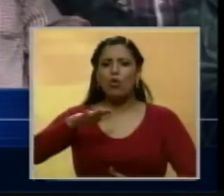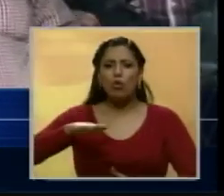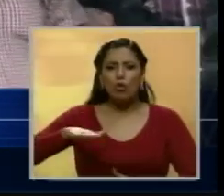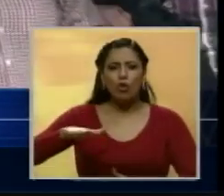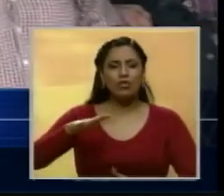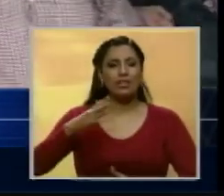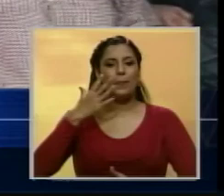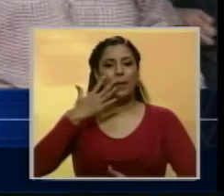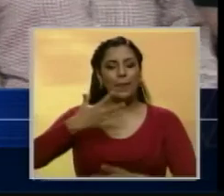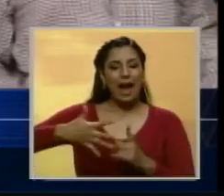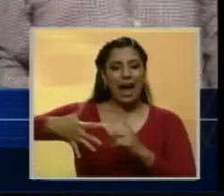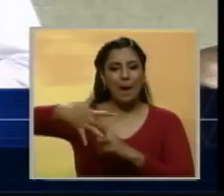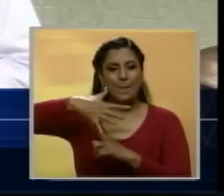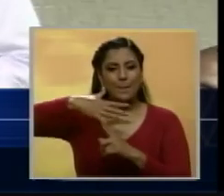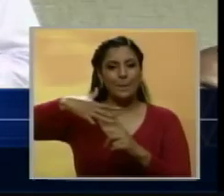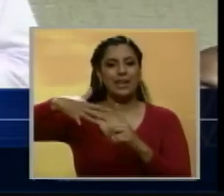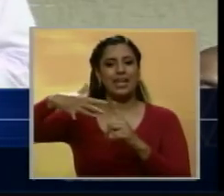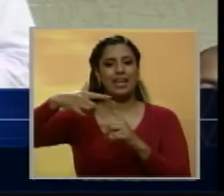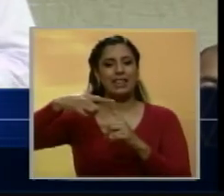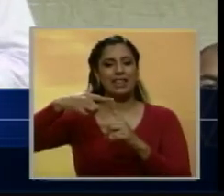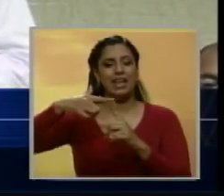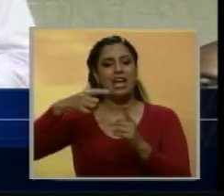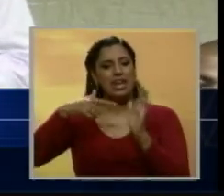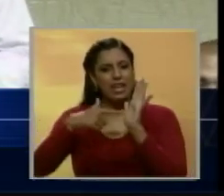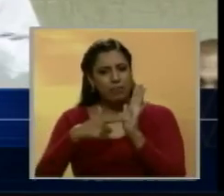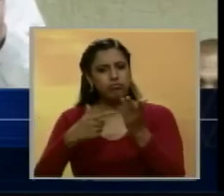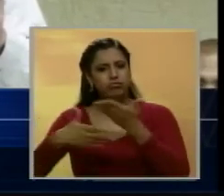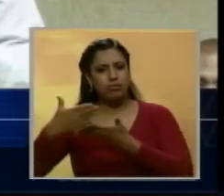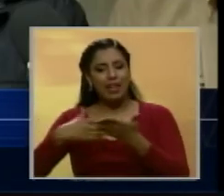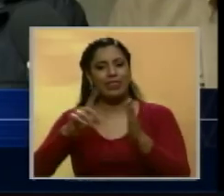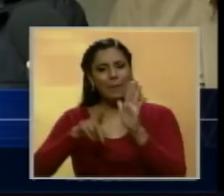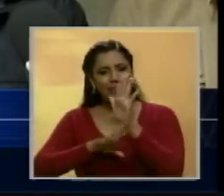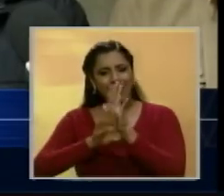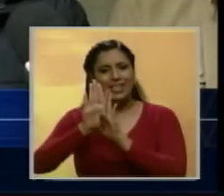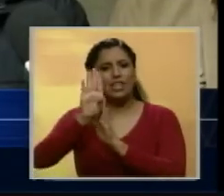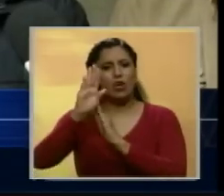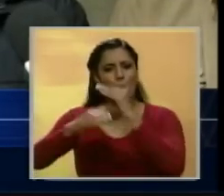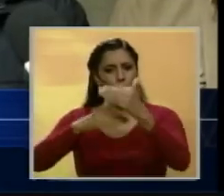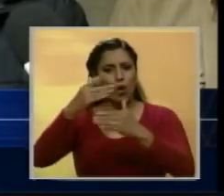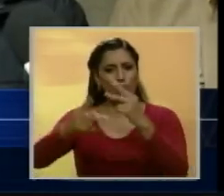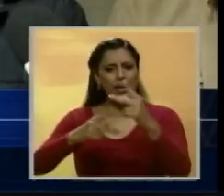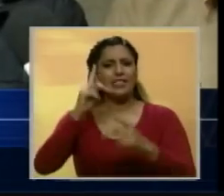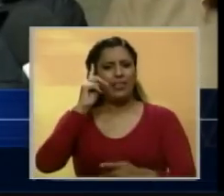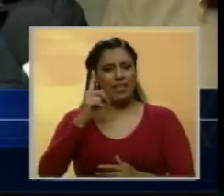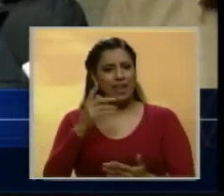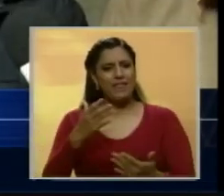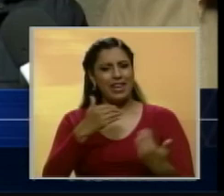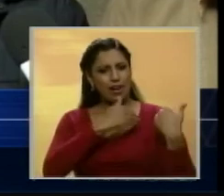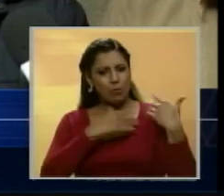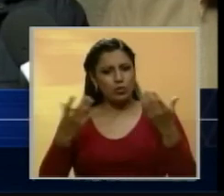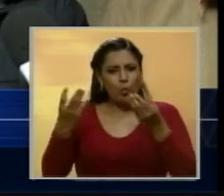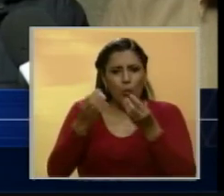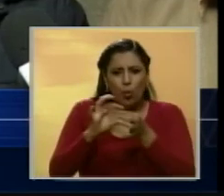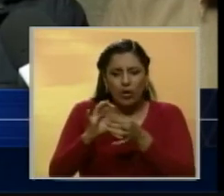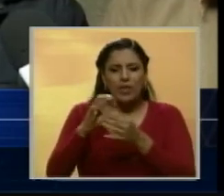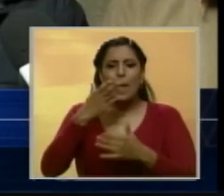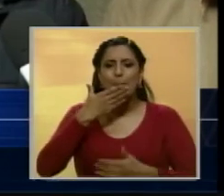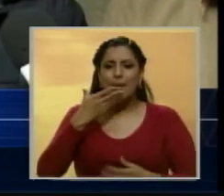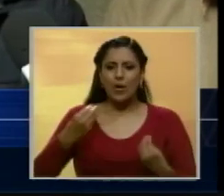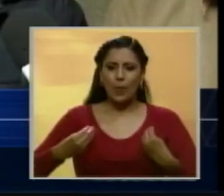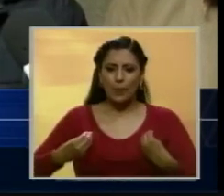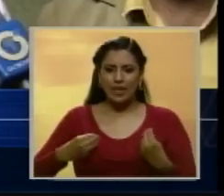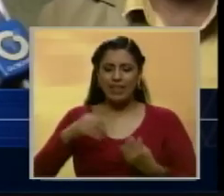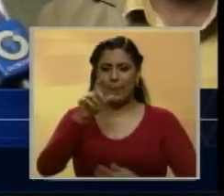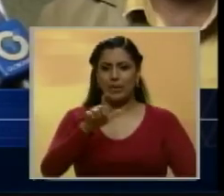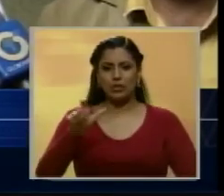lo ecológico y lo sustentable y el desarrollo y el progreso vayan de la mano, donde tengamos una mejor calidad de vida